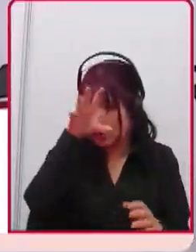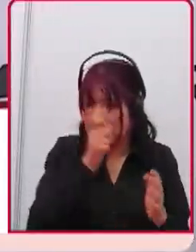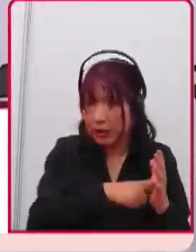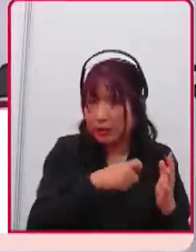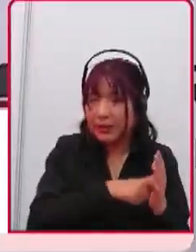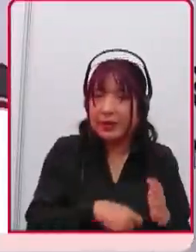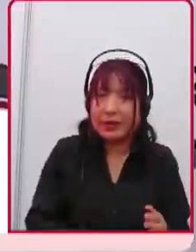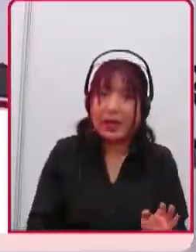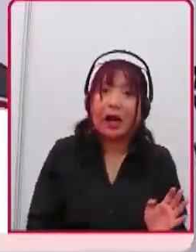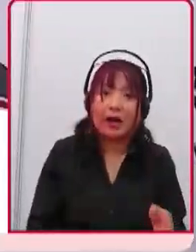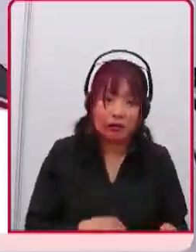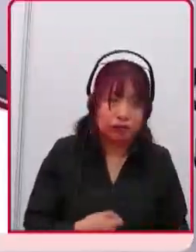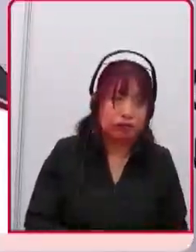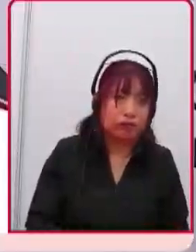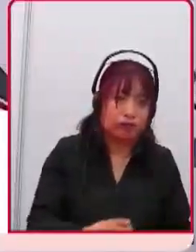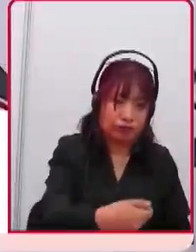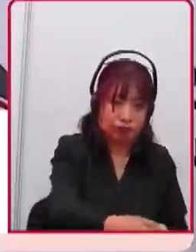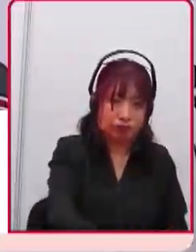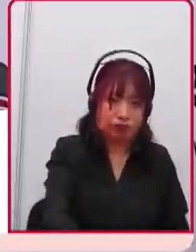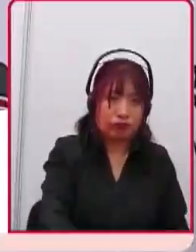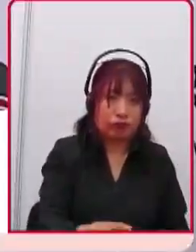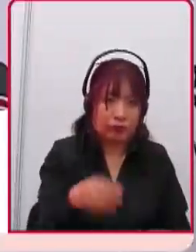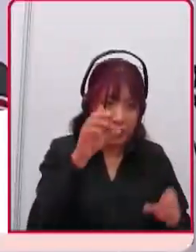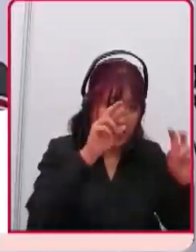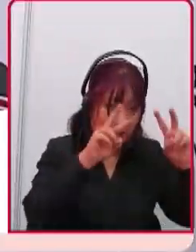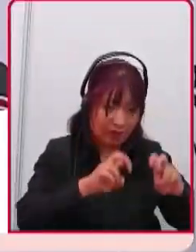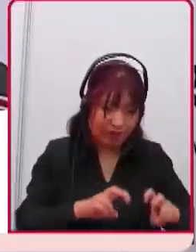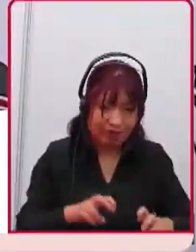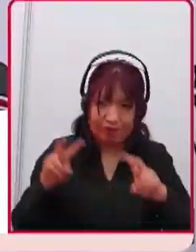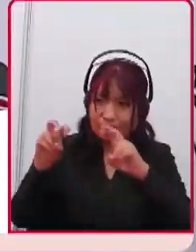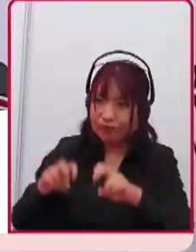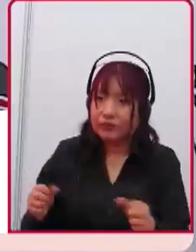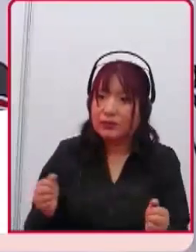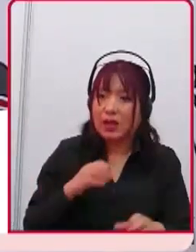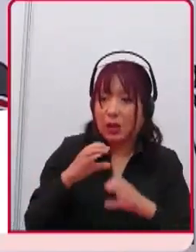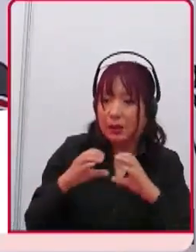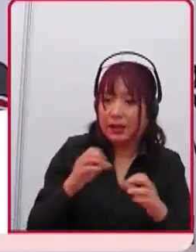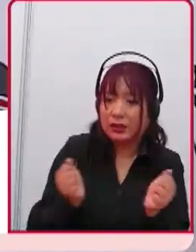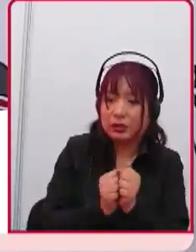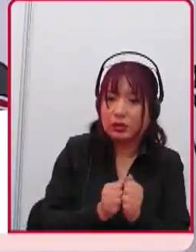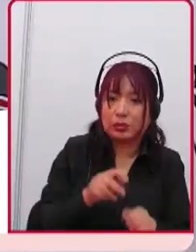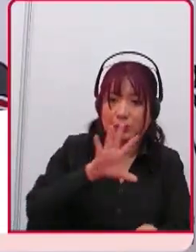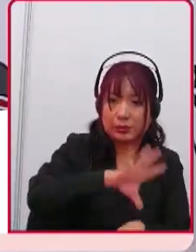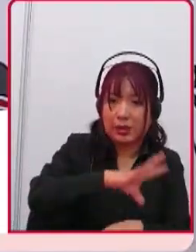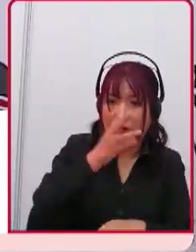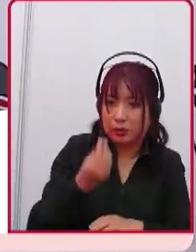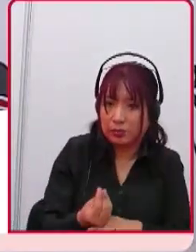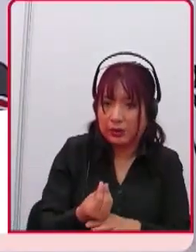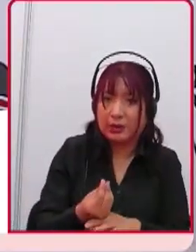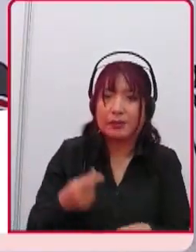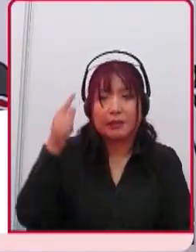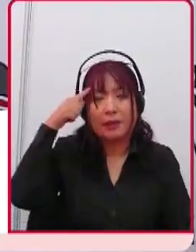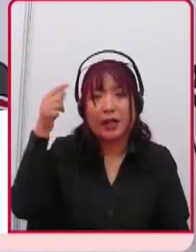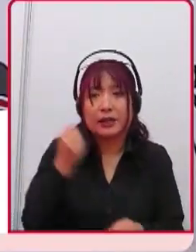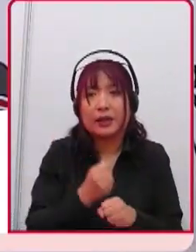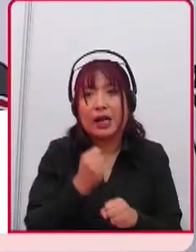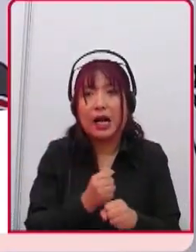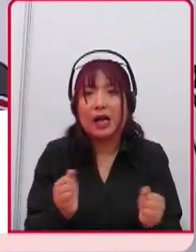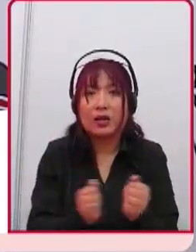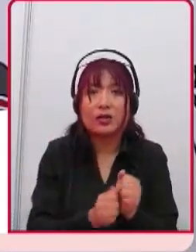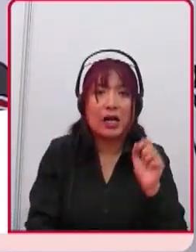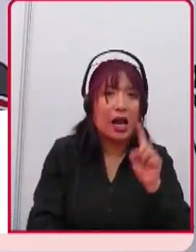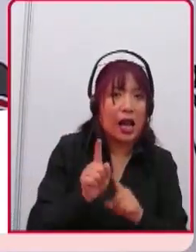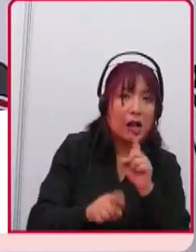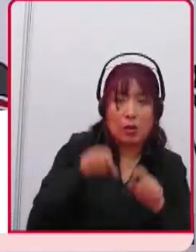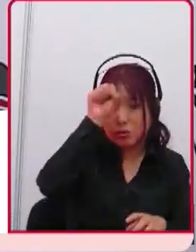propuestas que se vienen haciendo, justo estamos en Perumín en conversaciones para trabajarlos en un apartado de alguna minera, porque todavía las